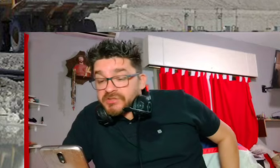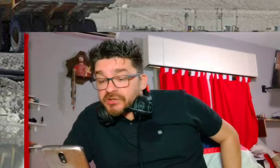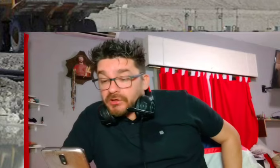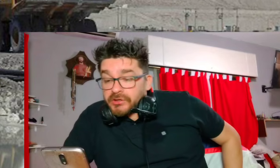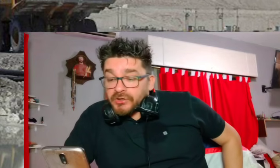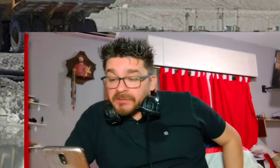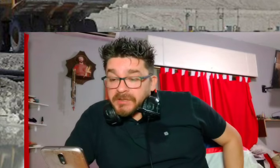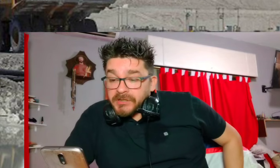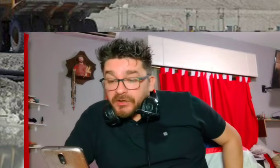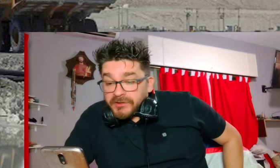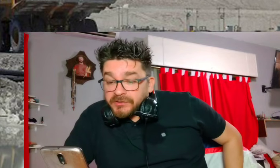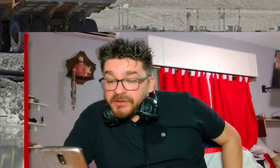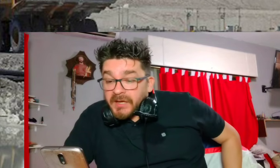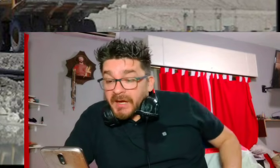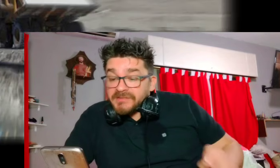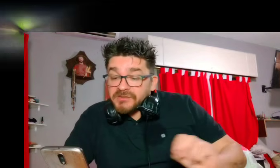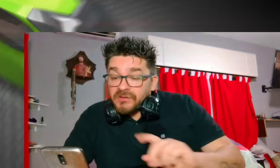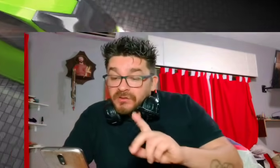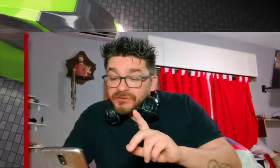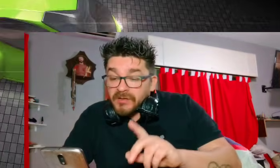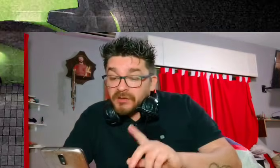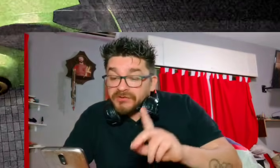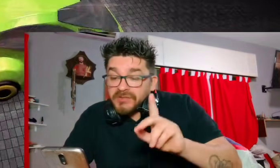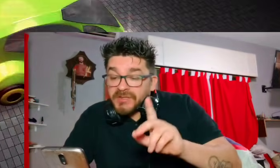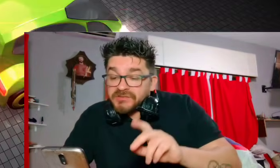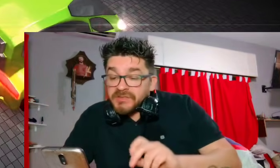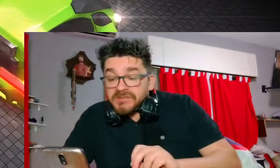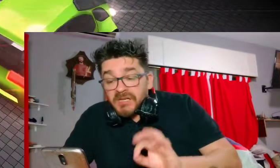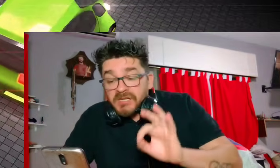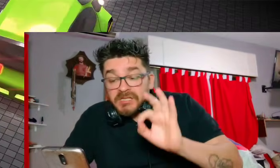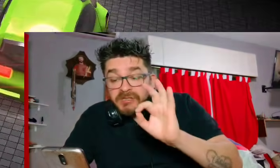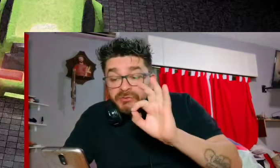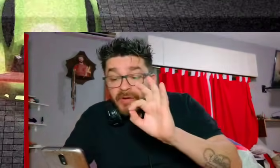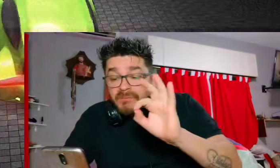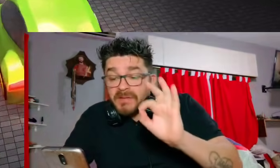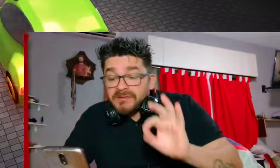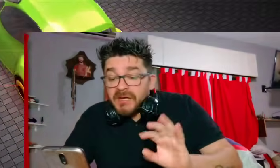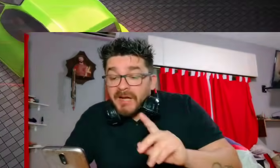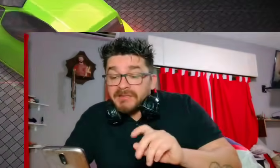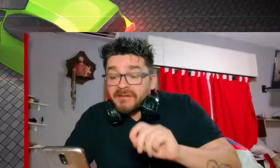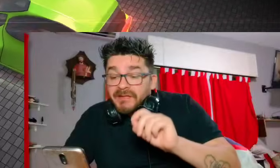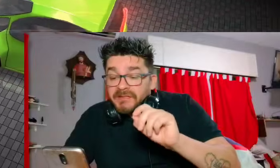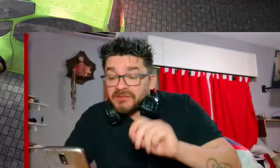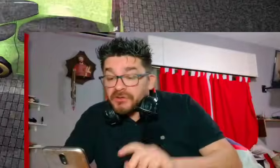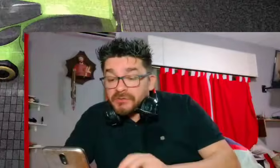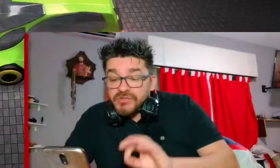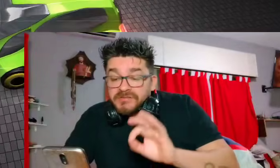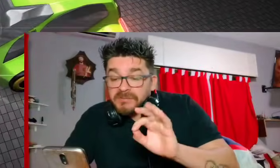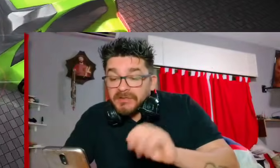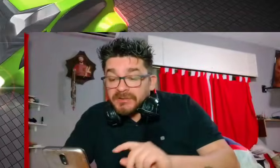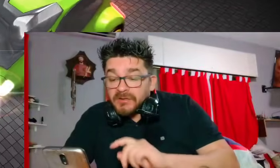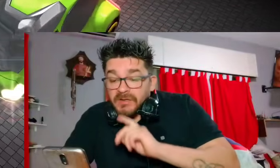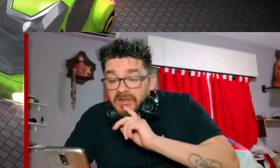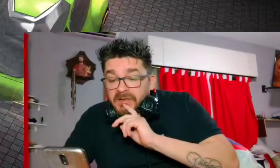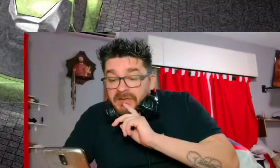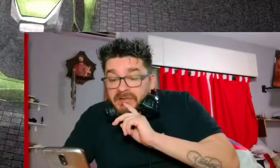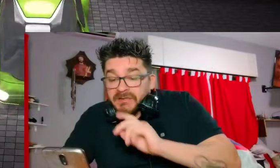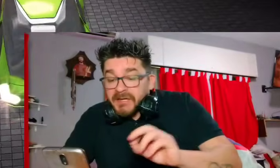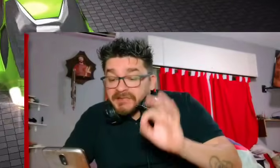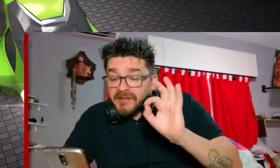jefa del Servicio Geológico de México dijo que han sido encontrados concentraciones inusualmente altas de litio en un